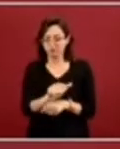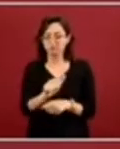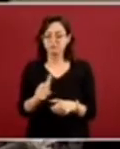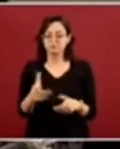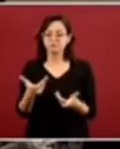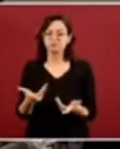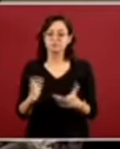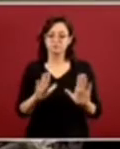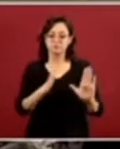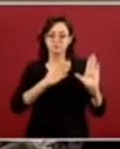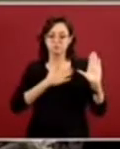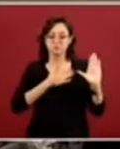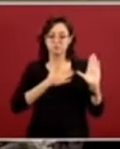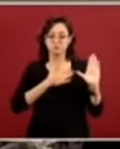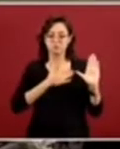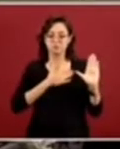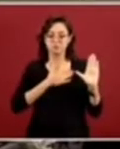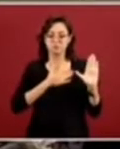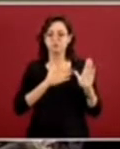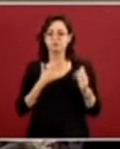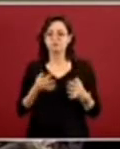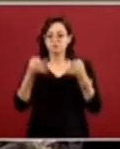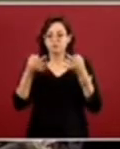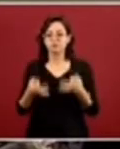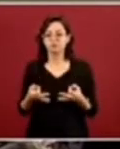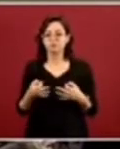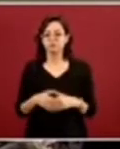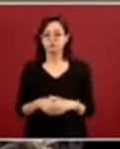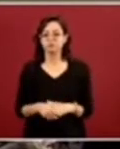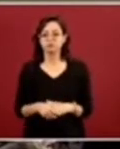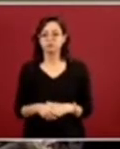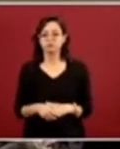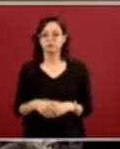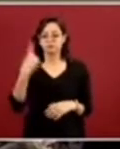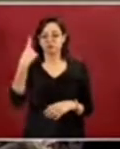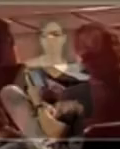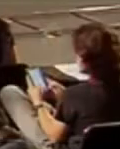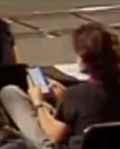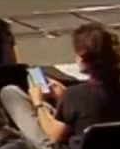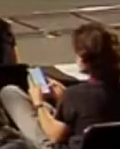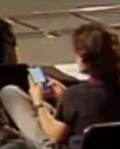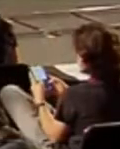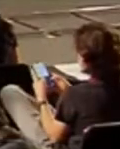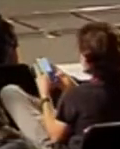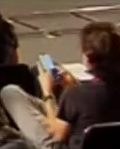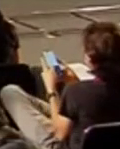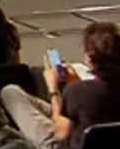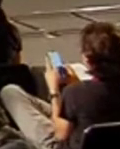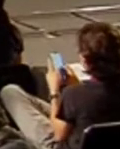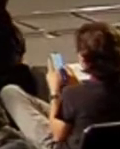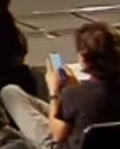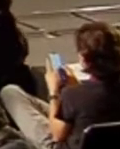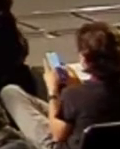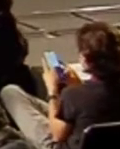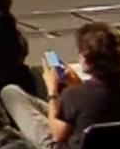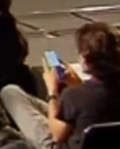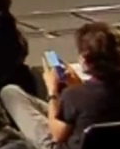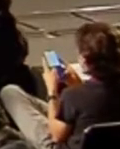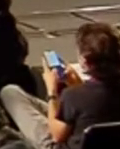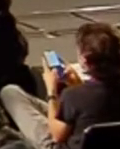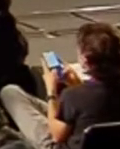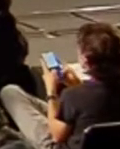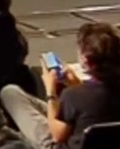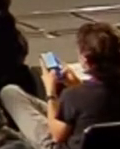con el compromiso adecuado, ¿no?, para atender a estos pacientes. Ante ello, todo el sector salud, la Secretaría de Salud,